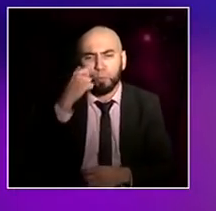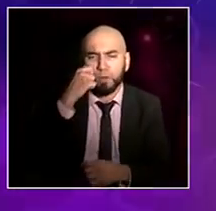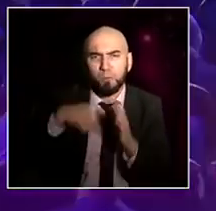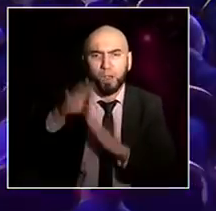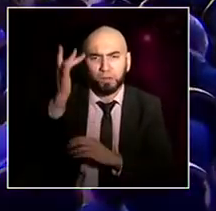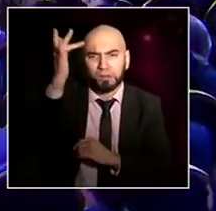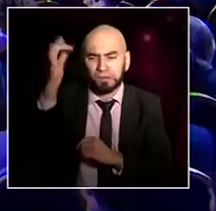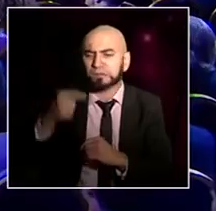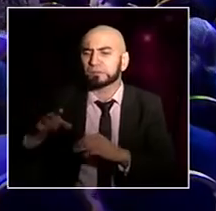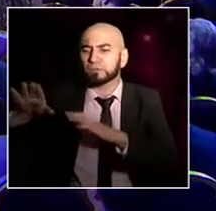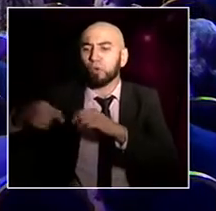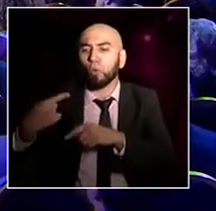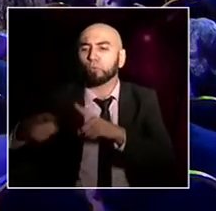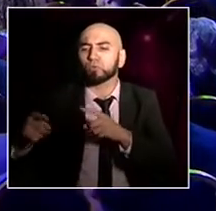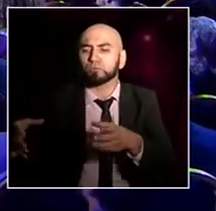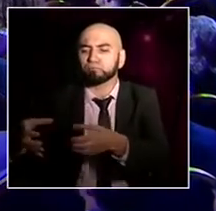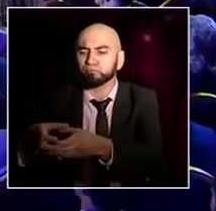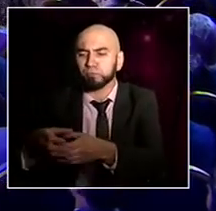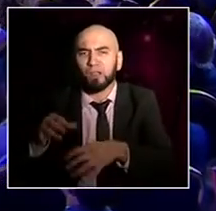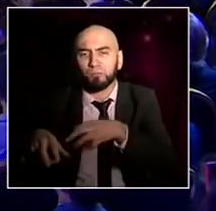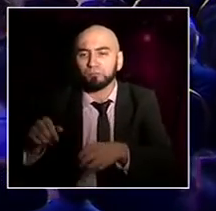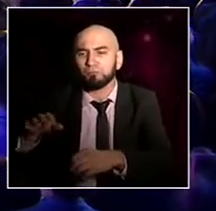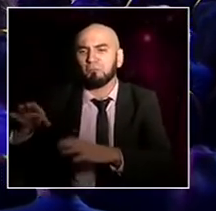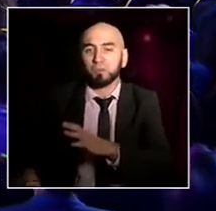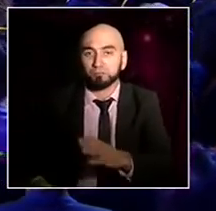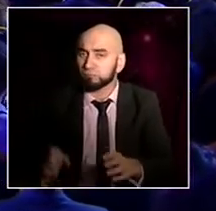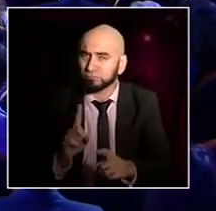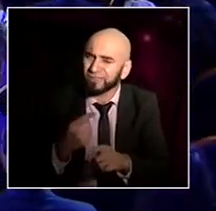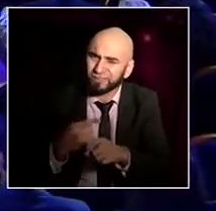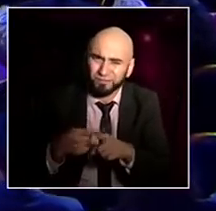otros. Todo es parte de lo mismo. Y cuando nos